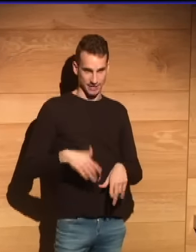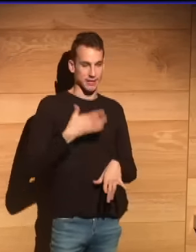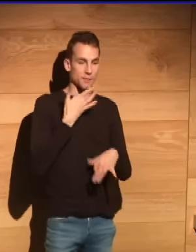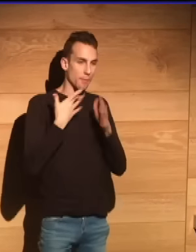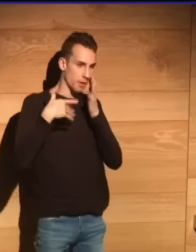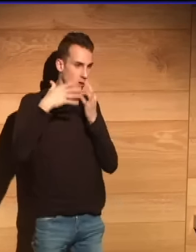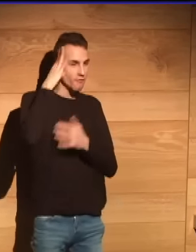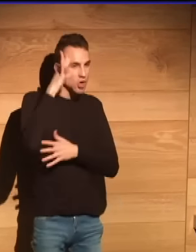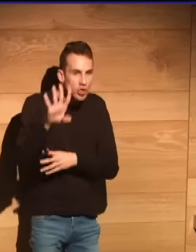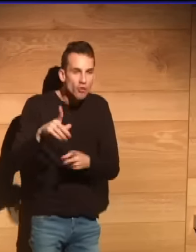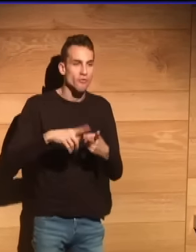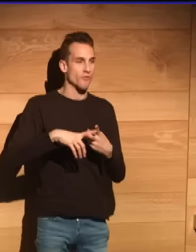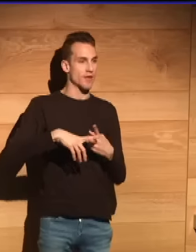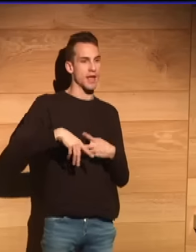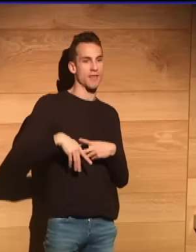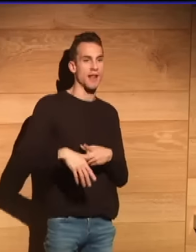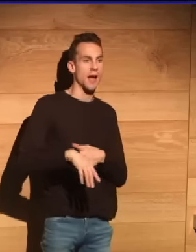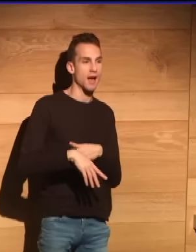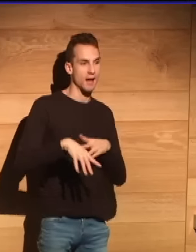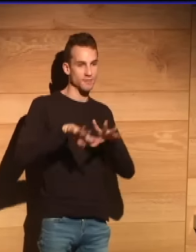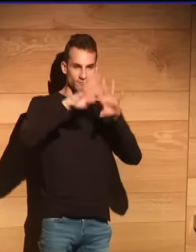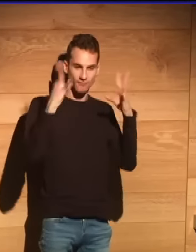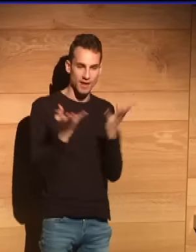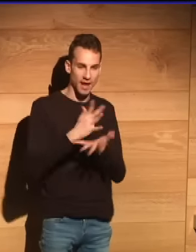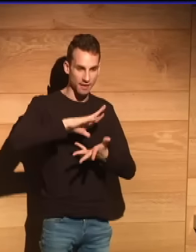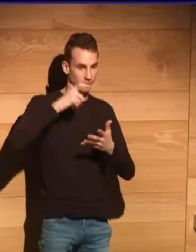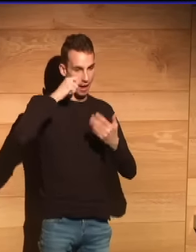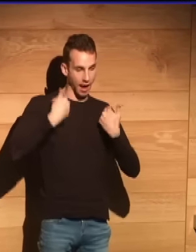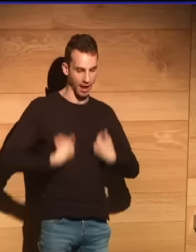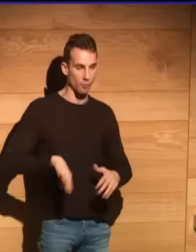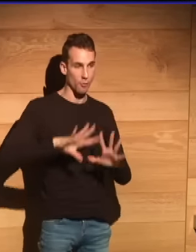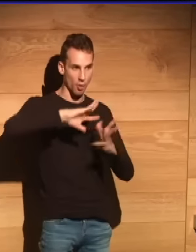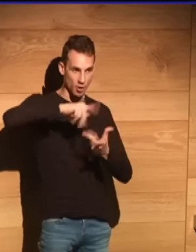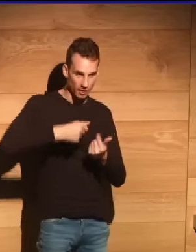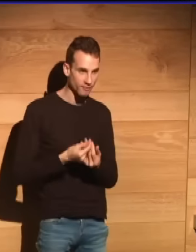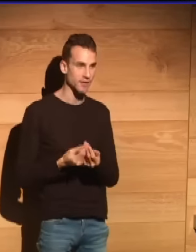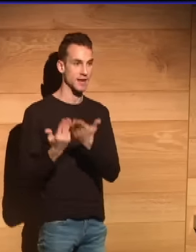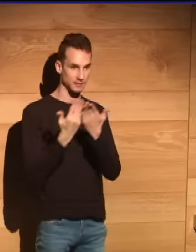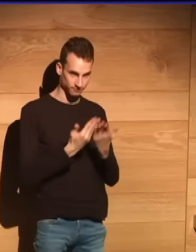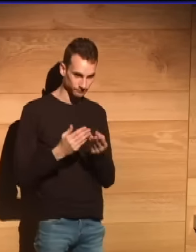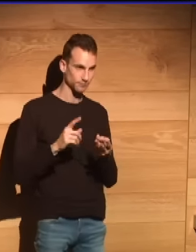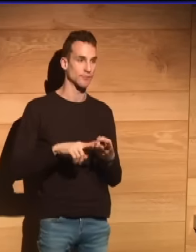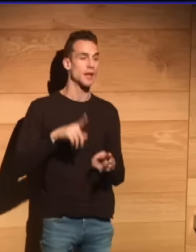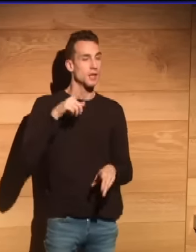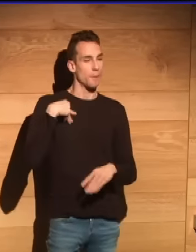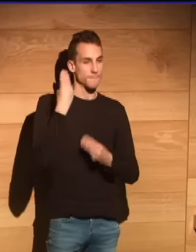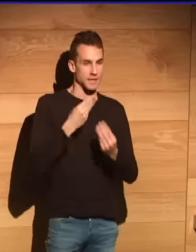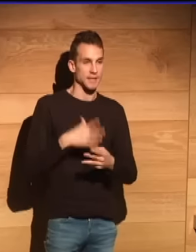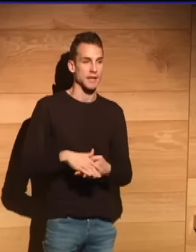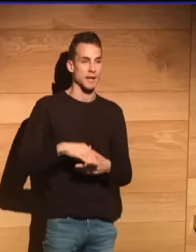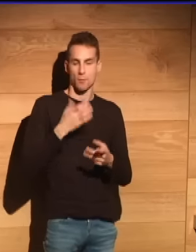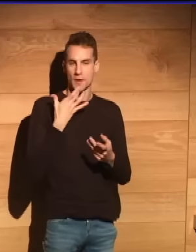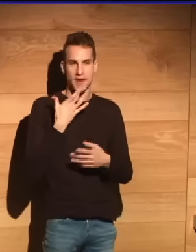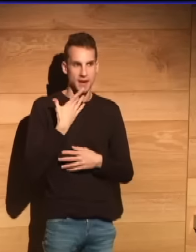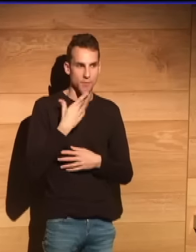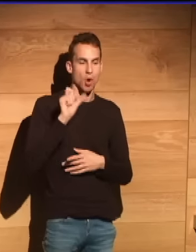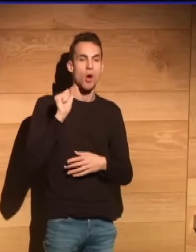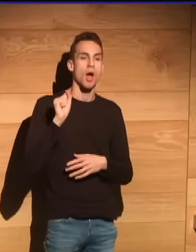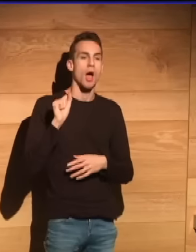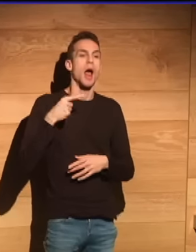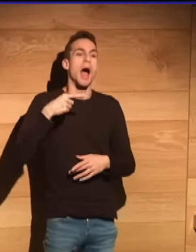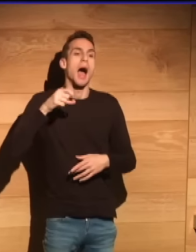sociales, gente del mundo de la etnografía. Tú puedes saber que es muy probable, por ejemplo, aplicando algoritmos de predicción de compra, tú puedes